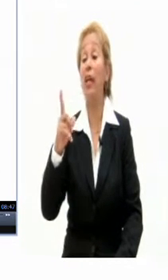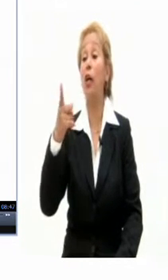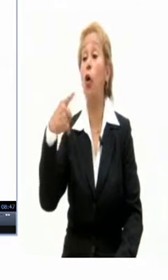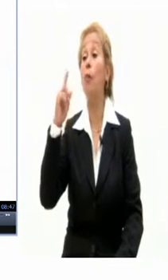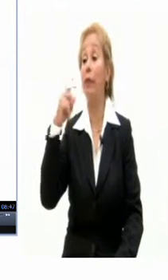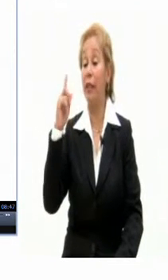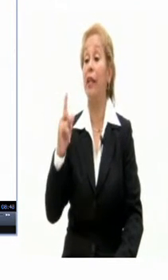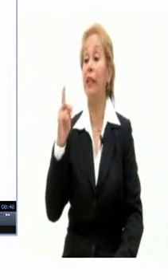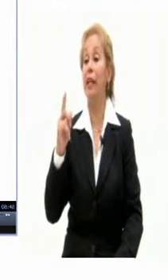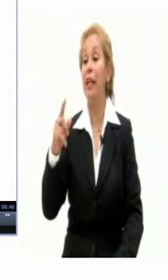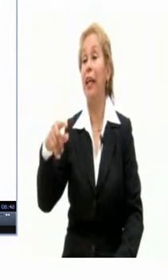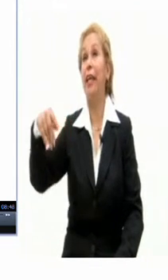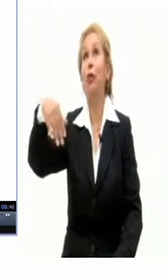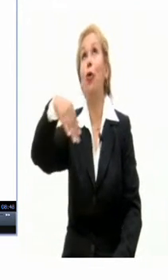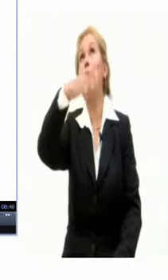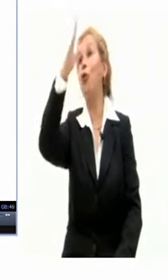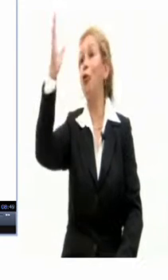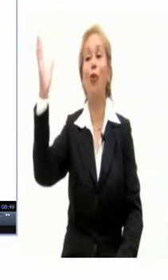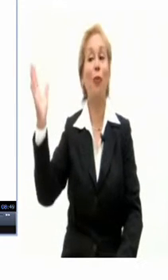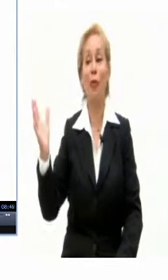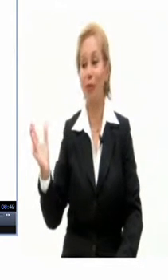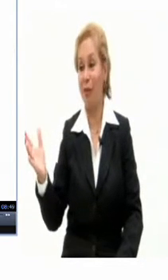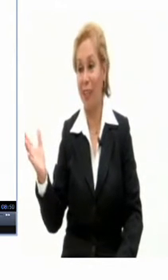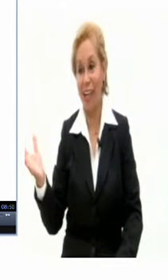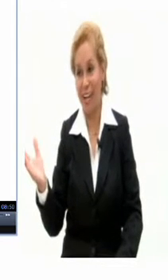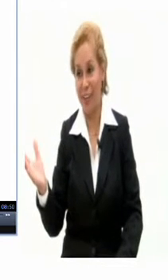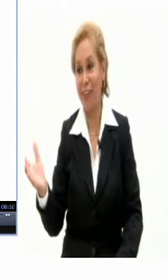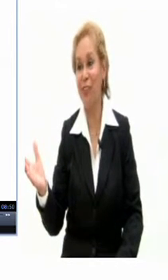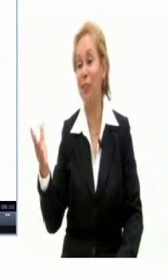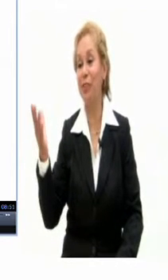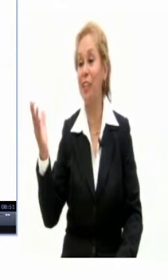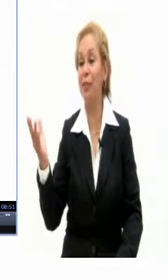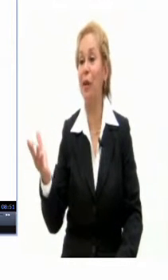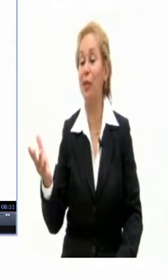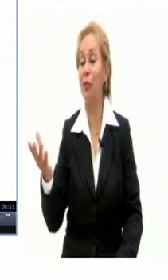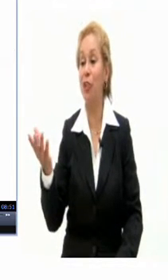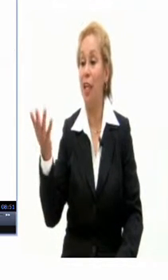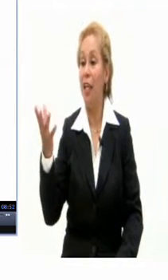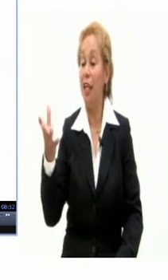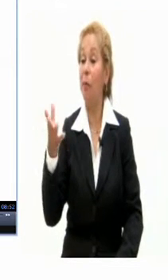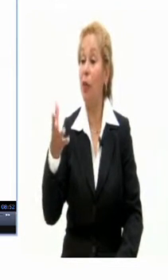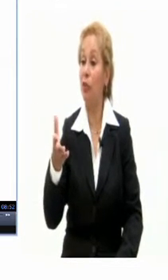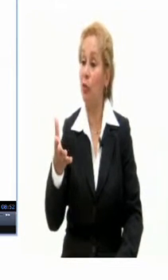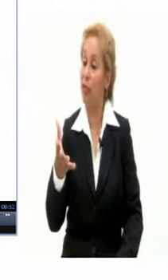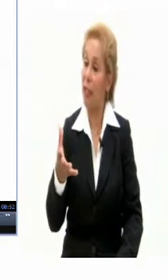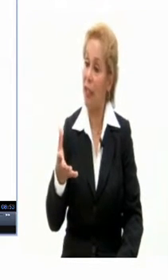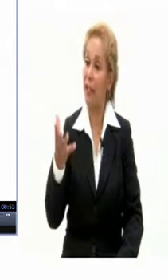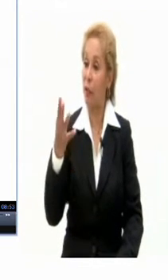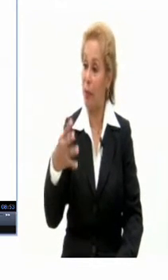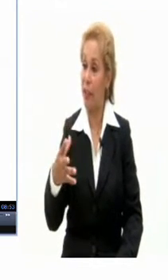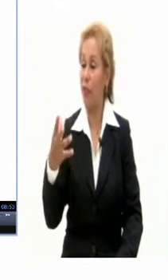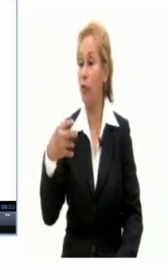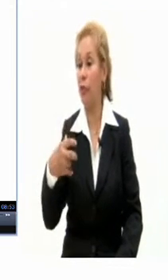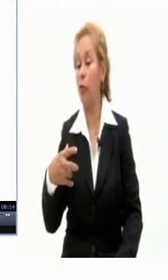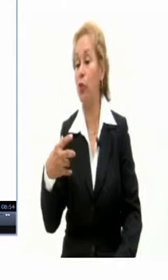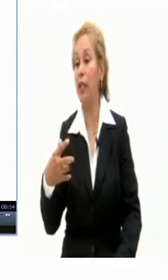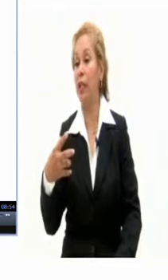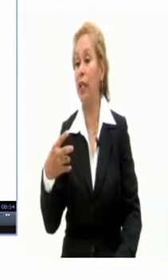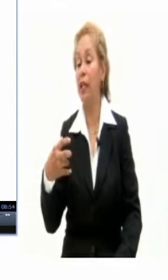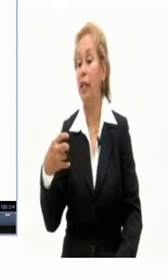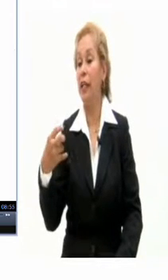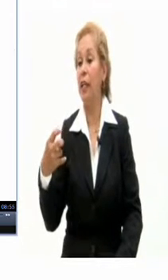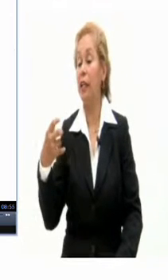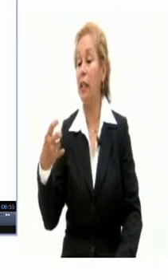también tenemos que comprender que todo no lo podemos abarcar, ¿no? Somos seres humanos y por eso es que la recomendación de